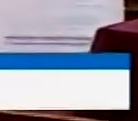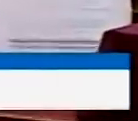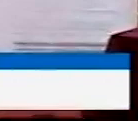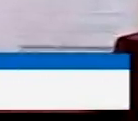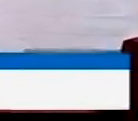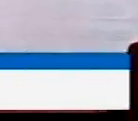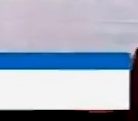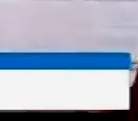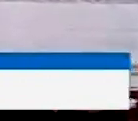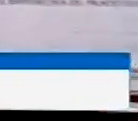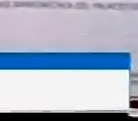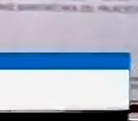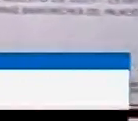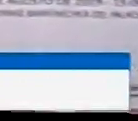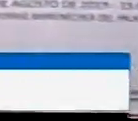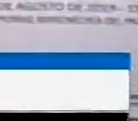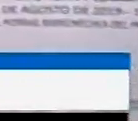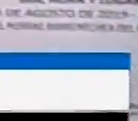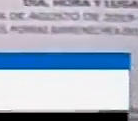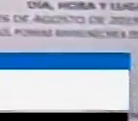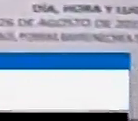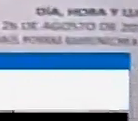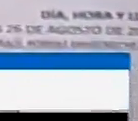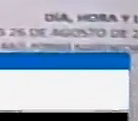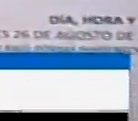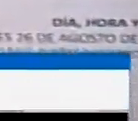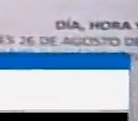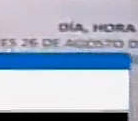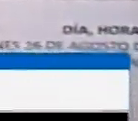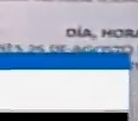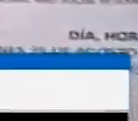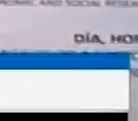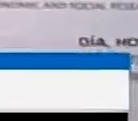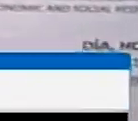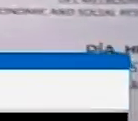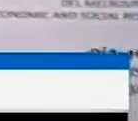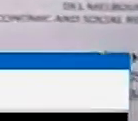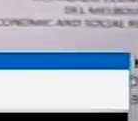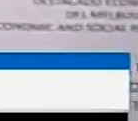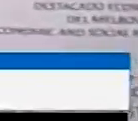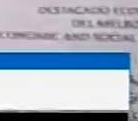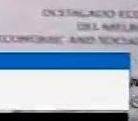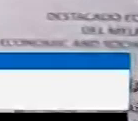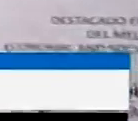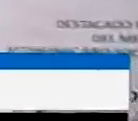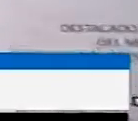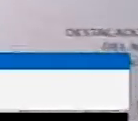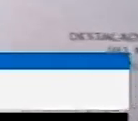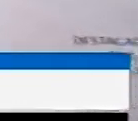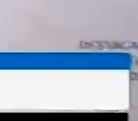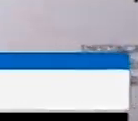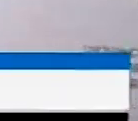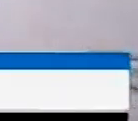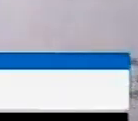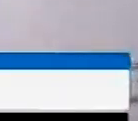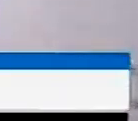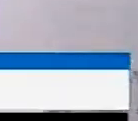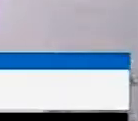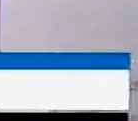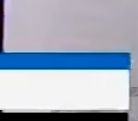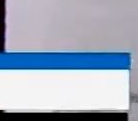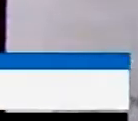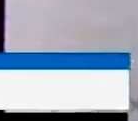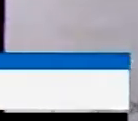temas centrales. Y por eso creo que estar aquí juntos, empezando a hacer esta conversación, nos va a